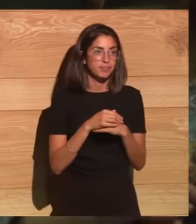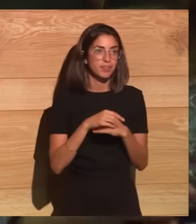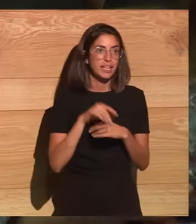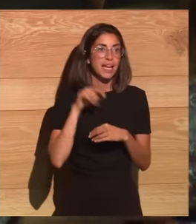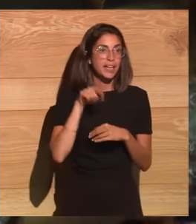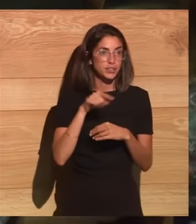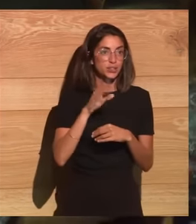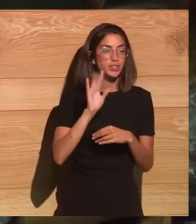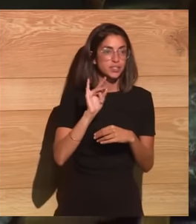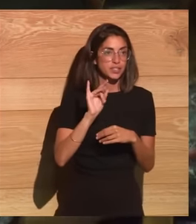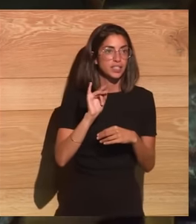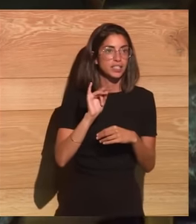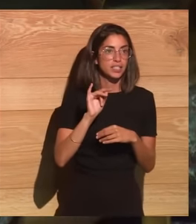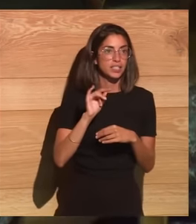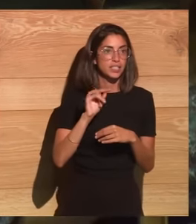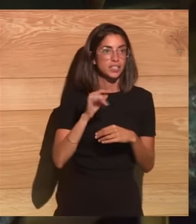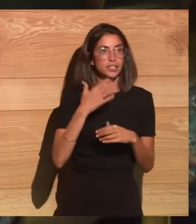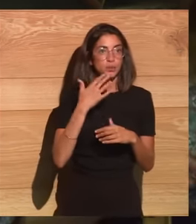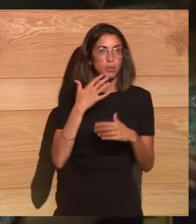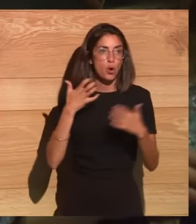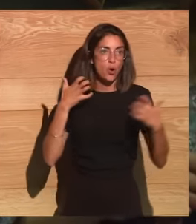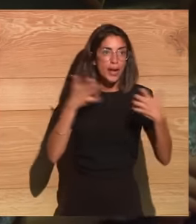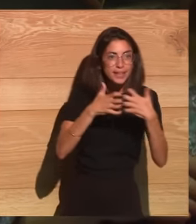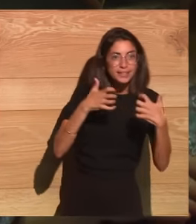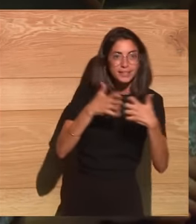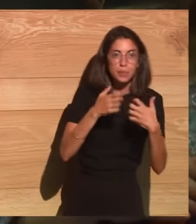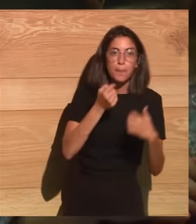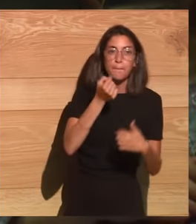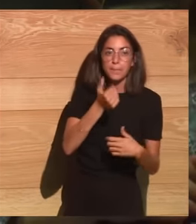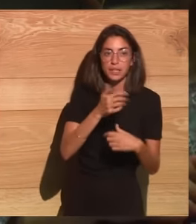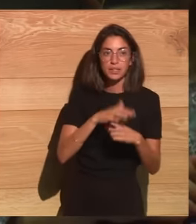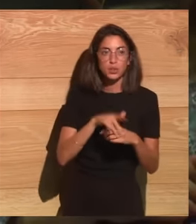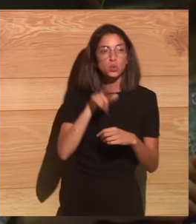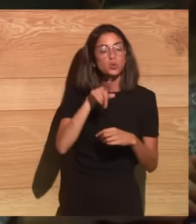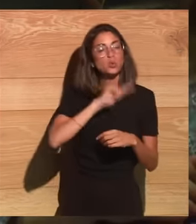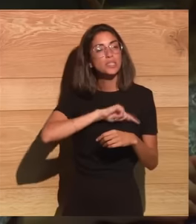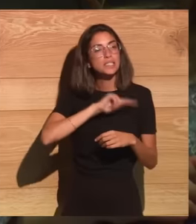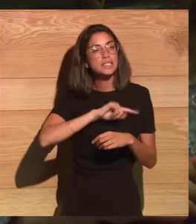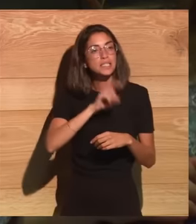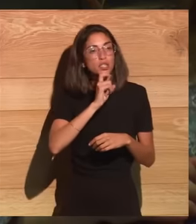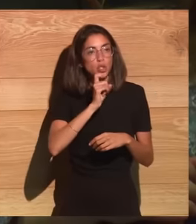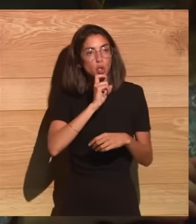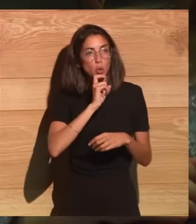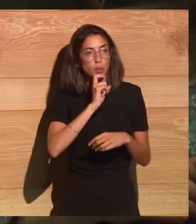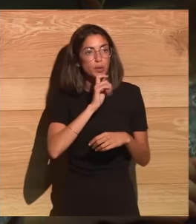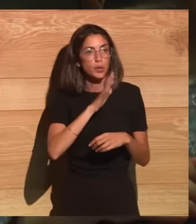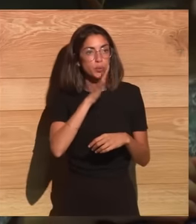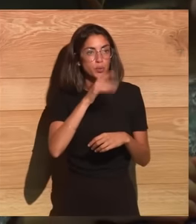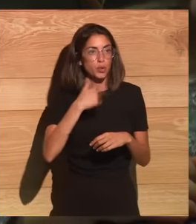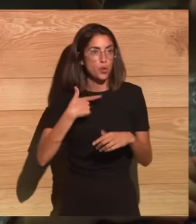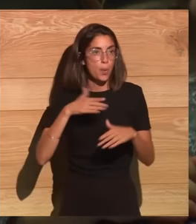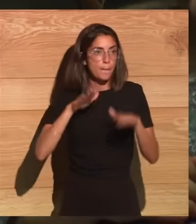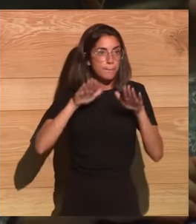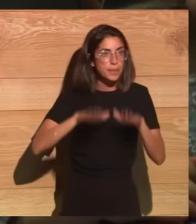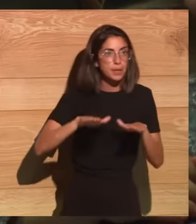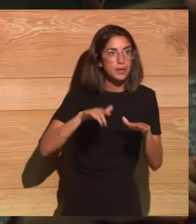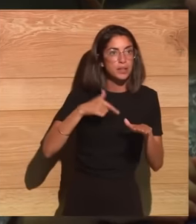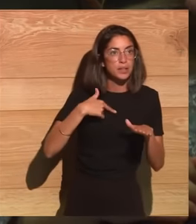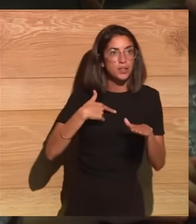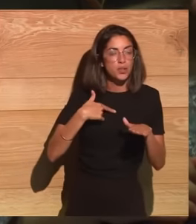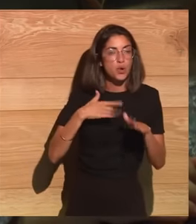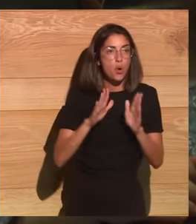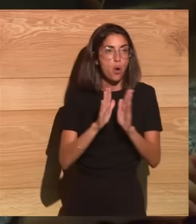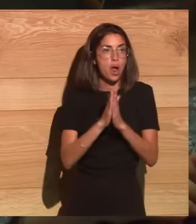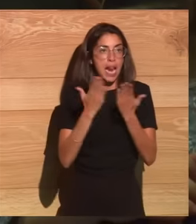a ser una pequeña batalla, no sé si la guerra, pero ¿cómo te sientes que he parado de leer este libro